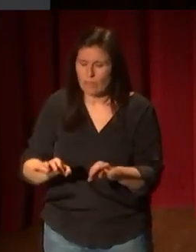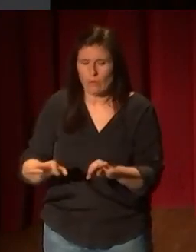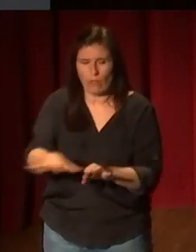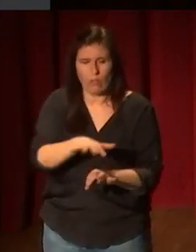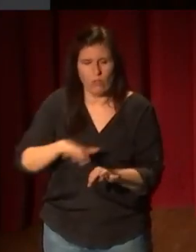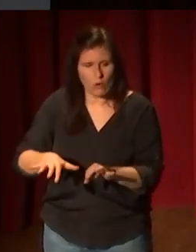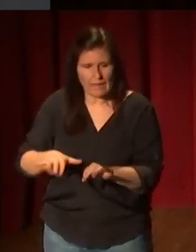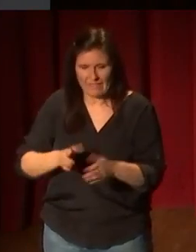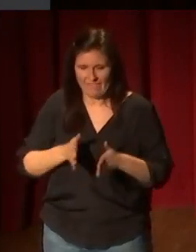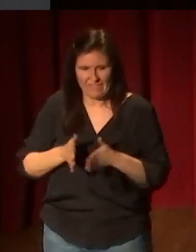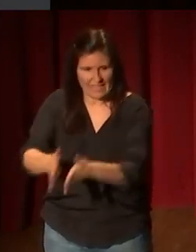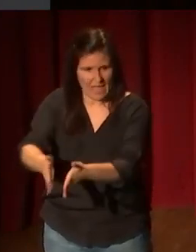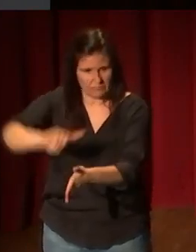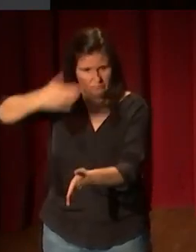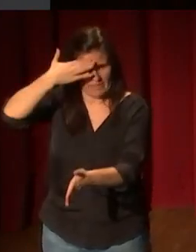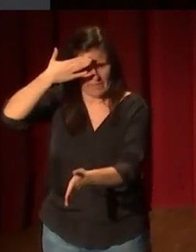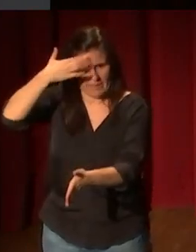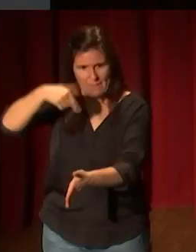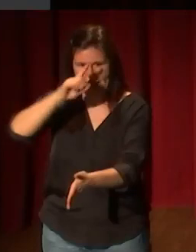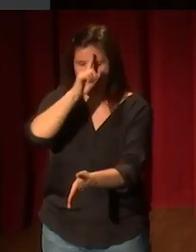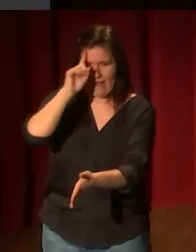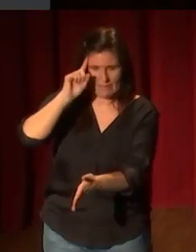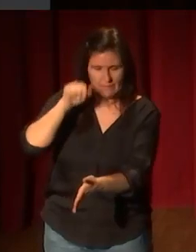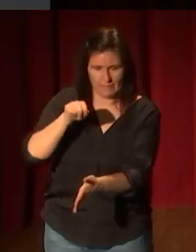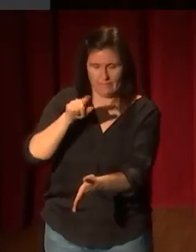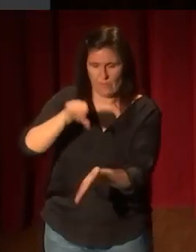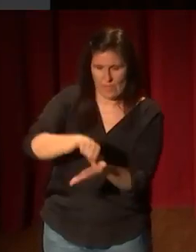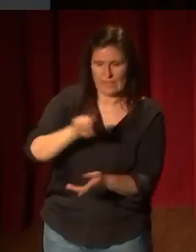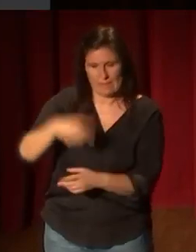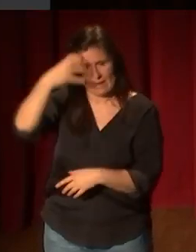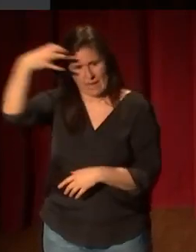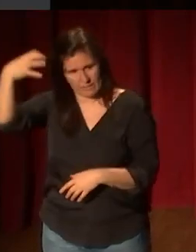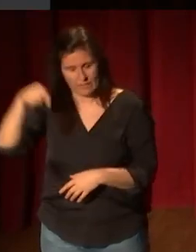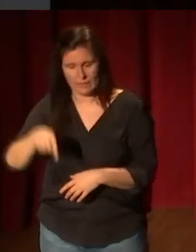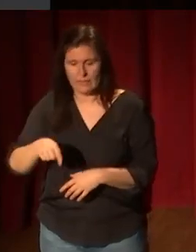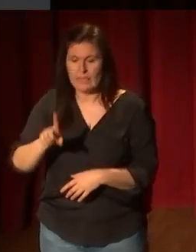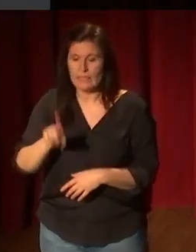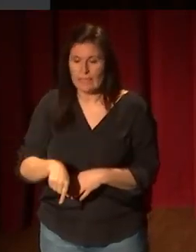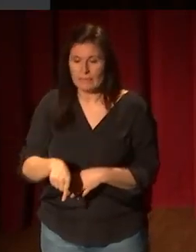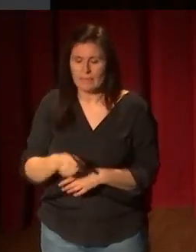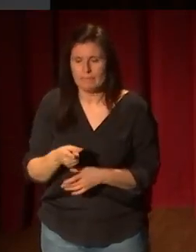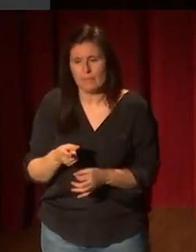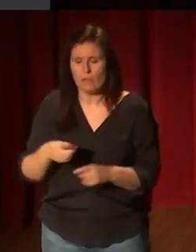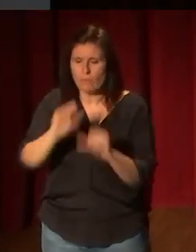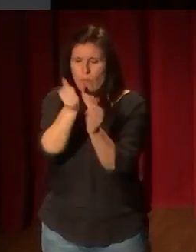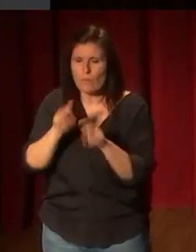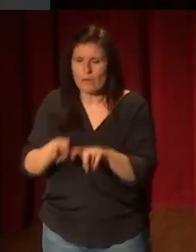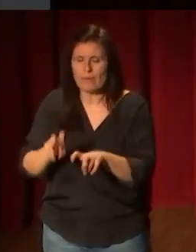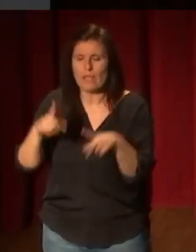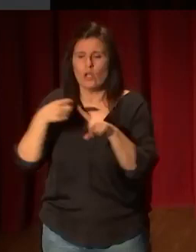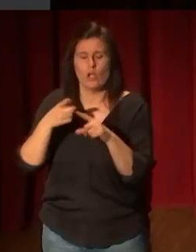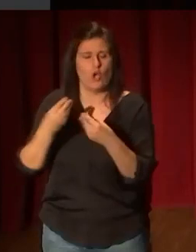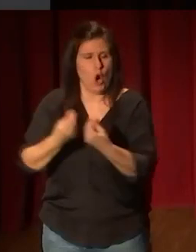de primera magnitud para la villa y para la corte de madrid sino que trajo también una nueva forma de convivencia